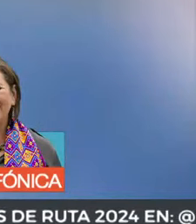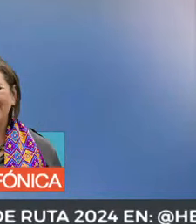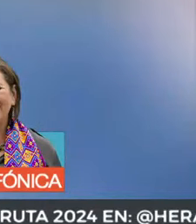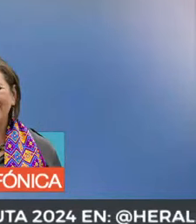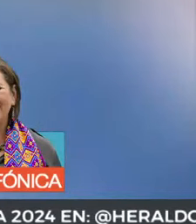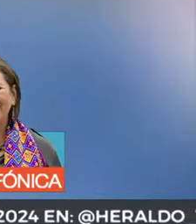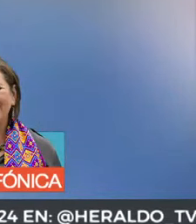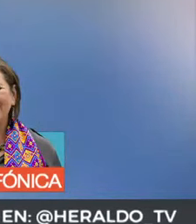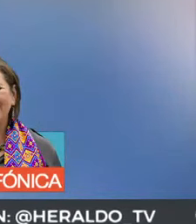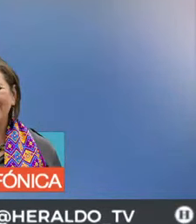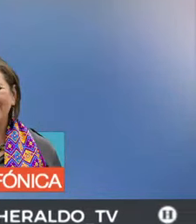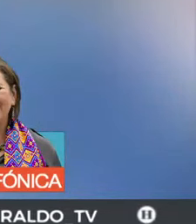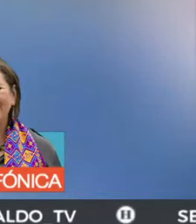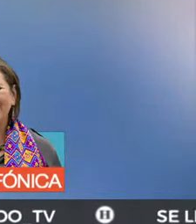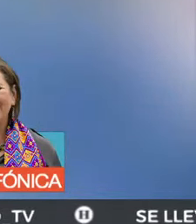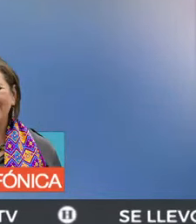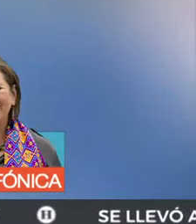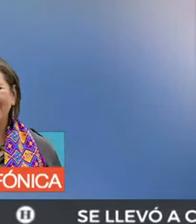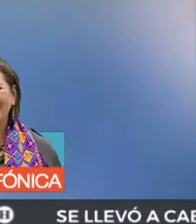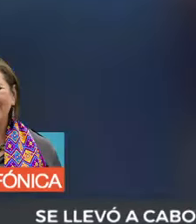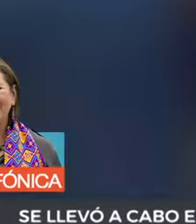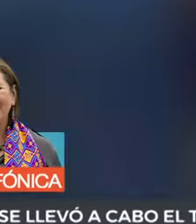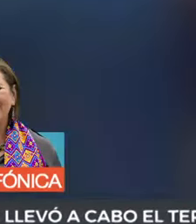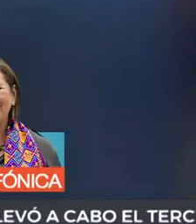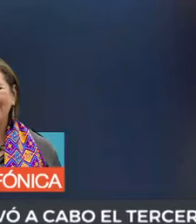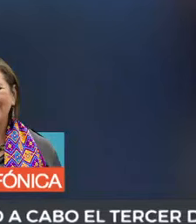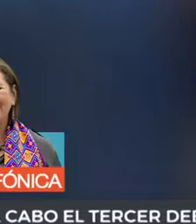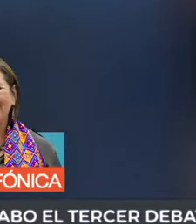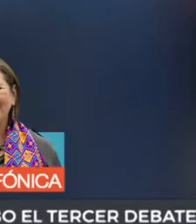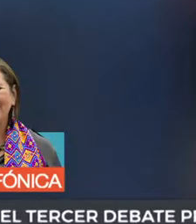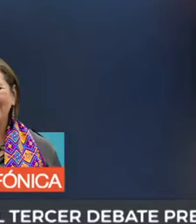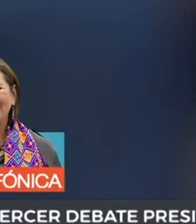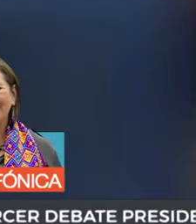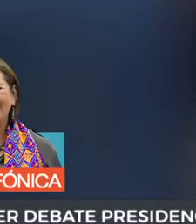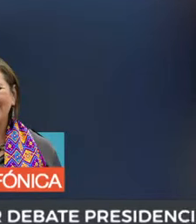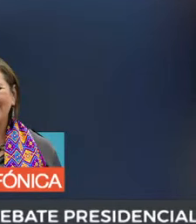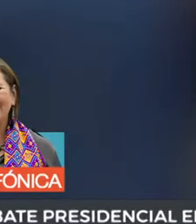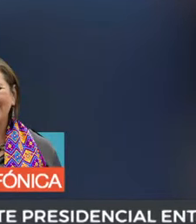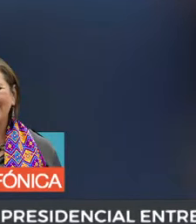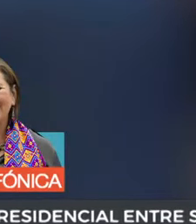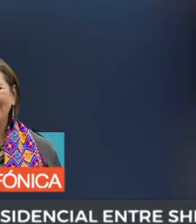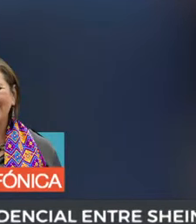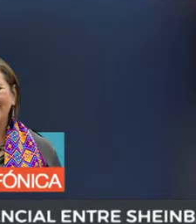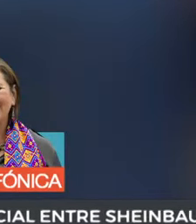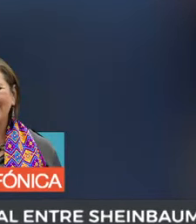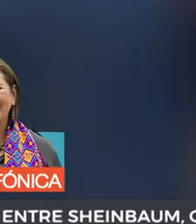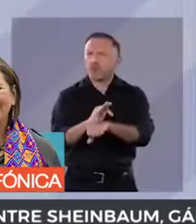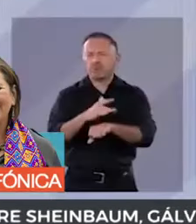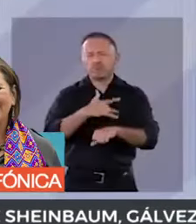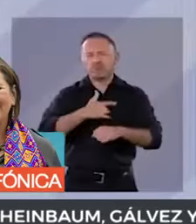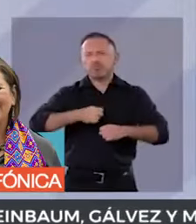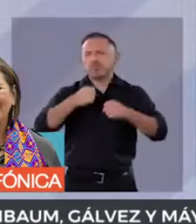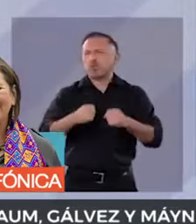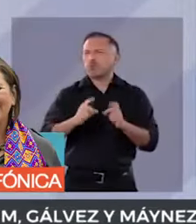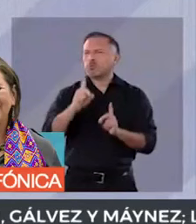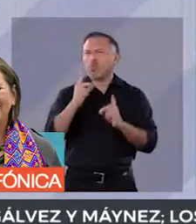un incremento de 22%. Ha ocultado las cifras de homicidios en la Ciudad de México. Te doy un dato. Las actas de personas